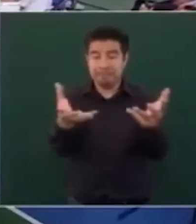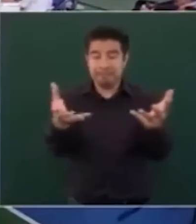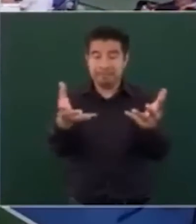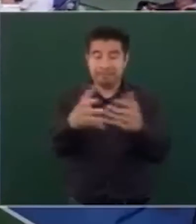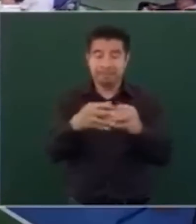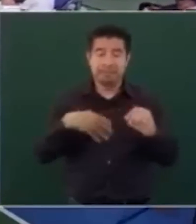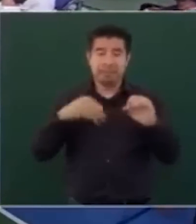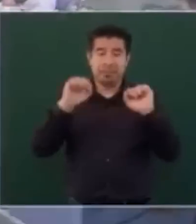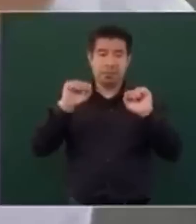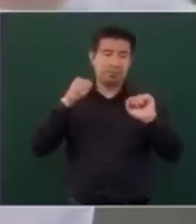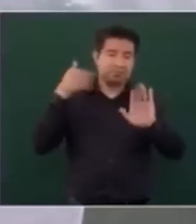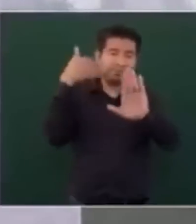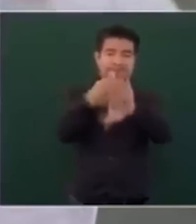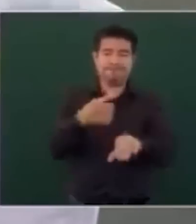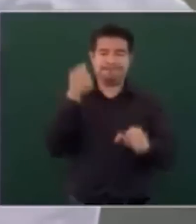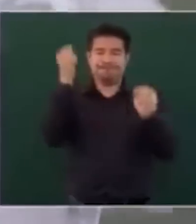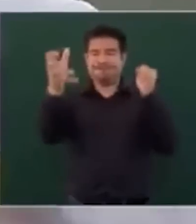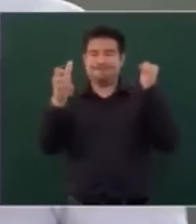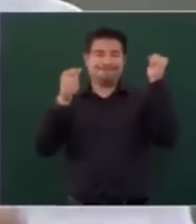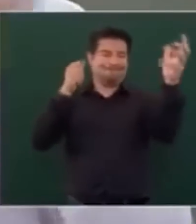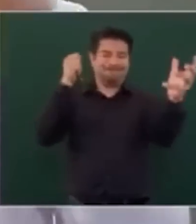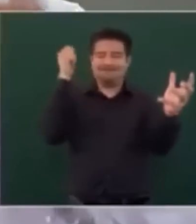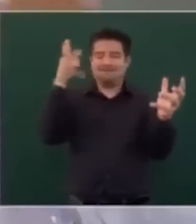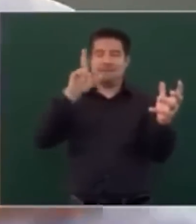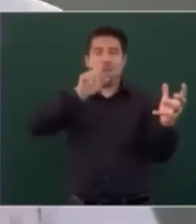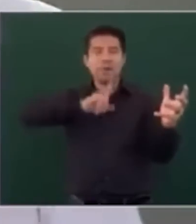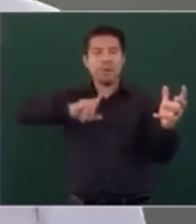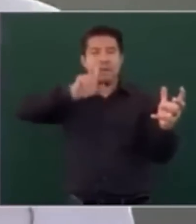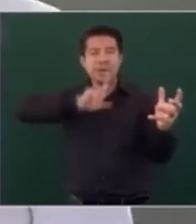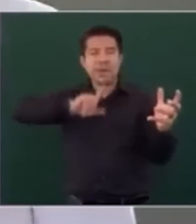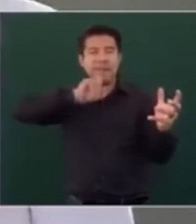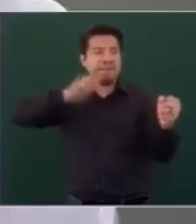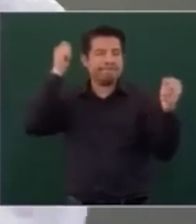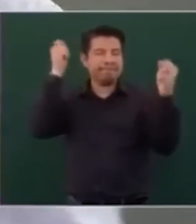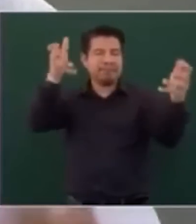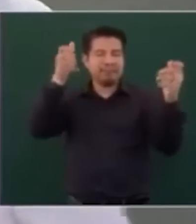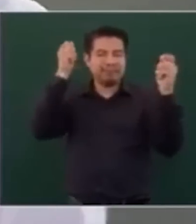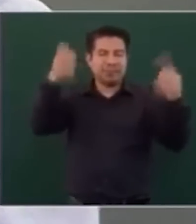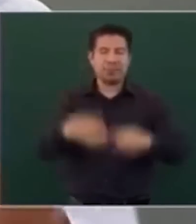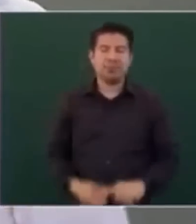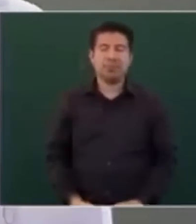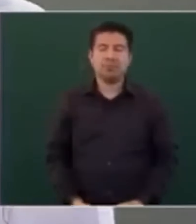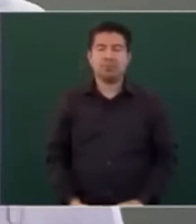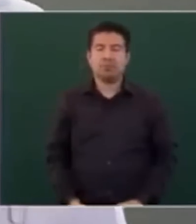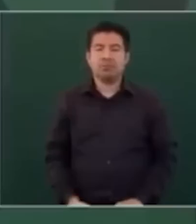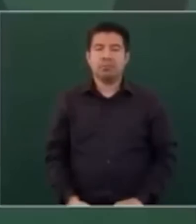un bombardeo de mentiras. Cada vez se desesperan